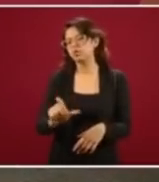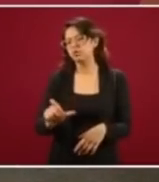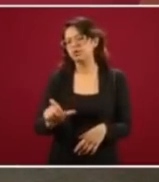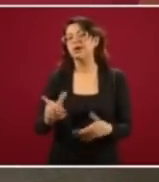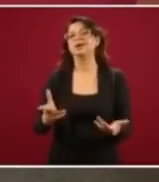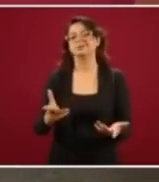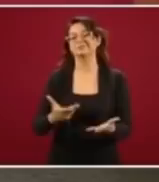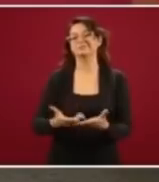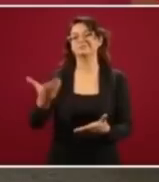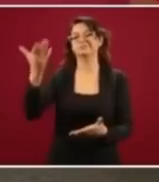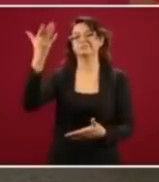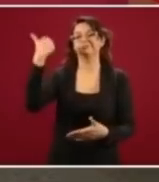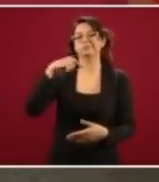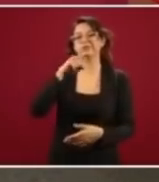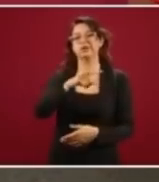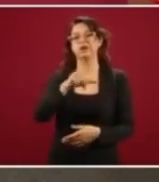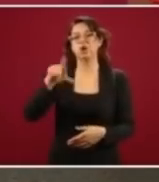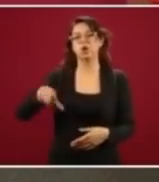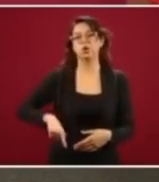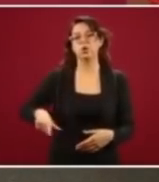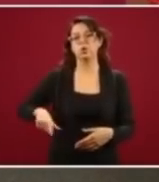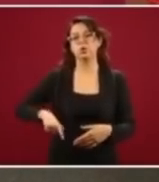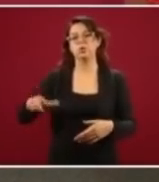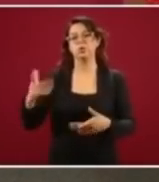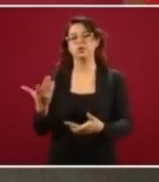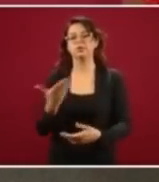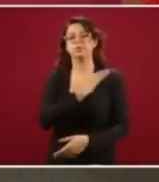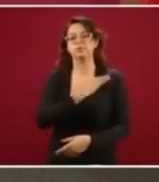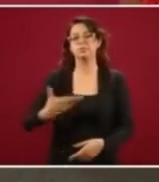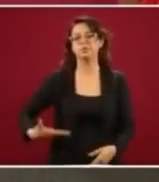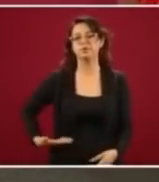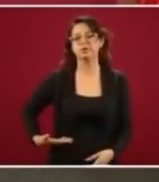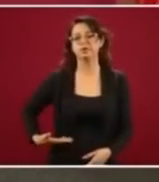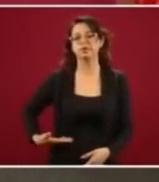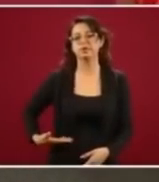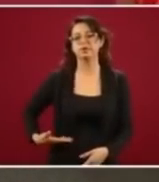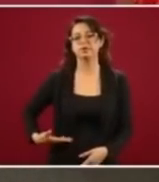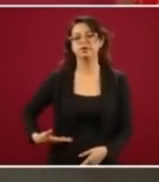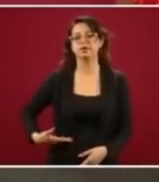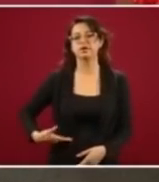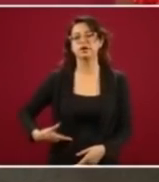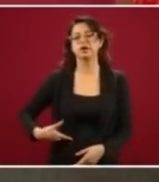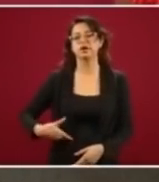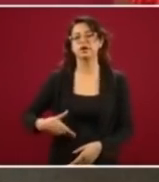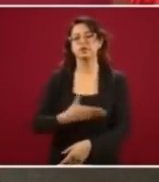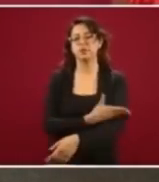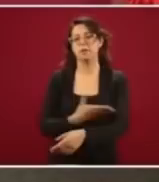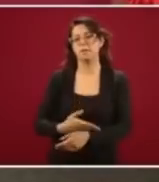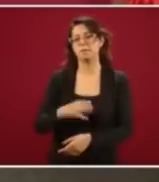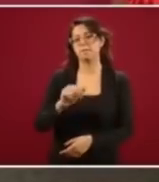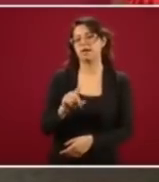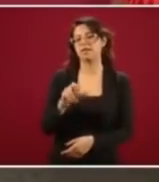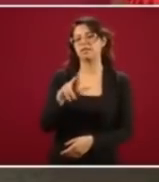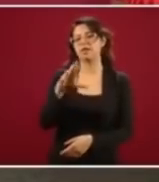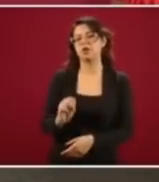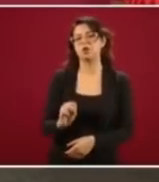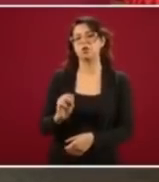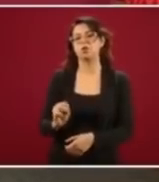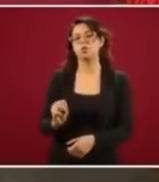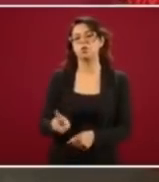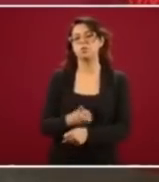Estado en contra del presidente Francisco I. Madero y del